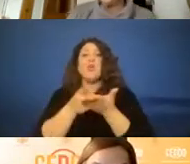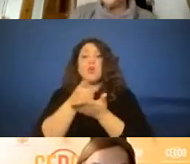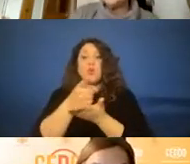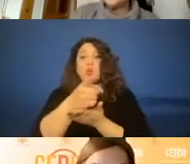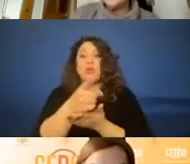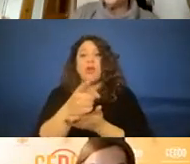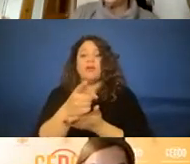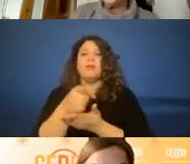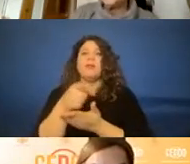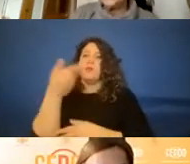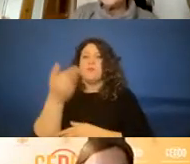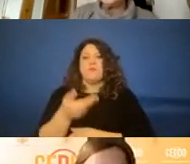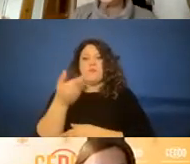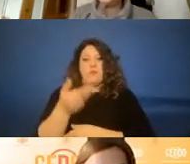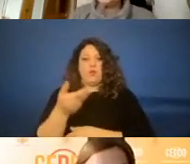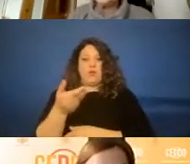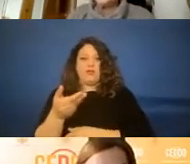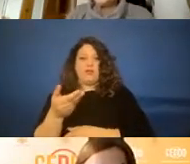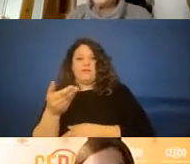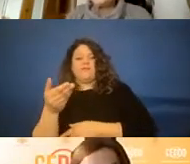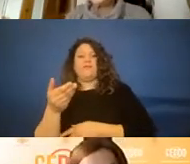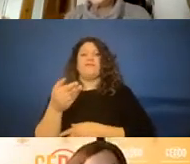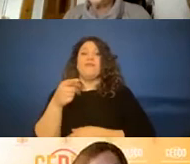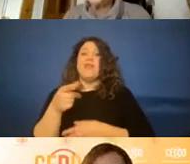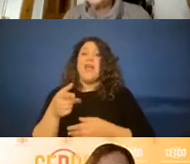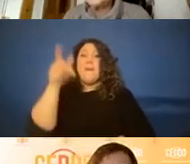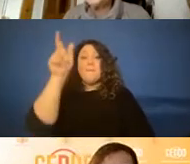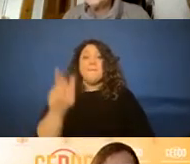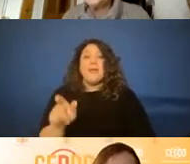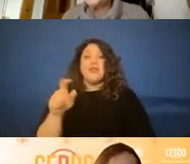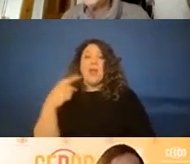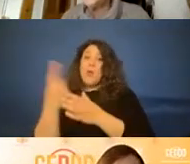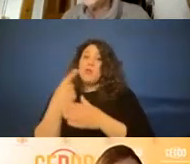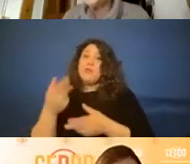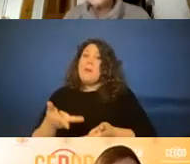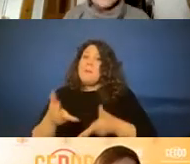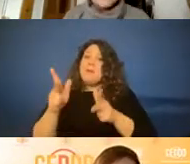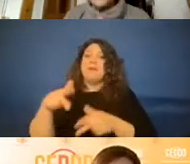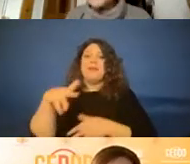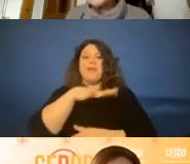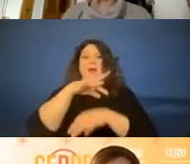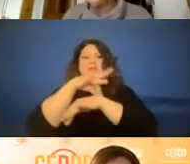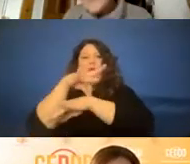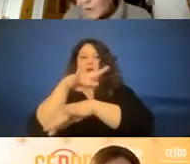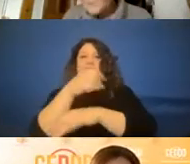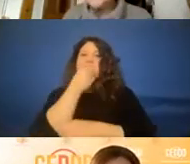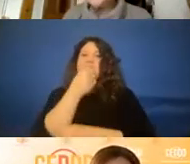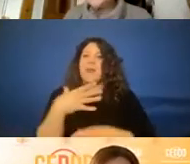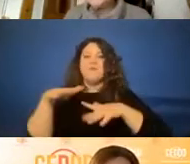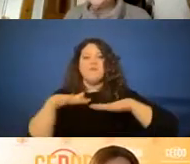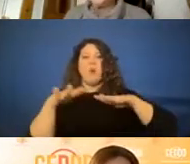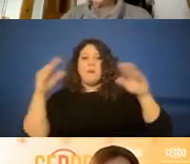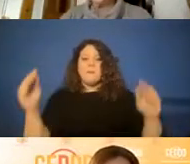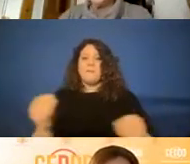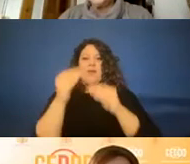teniendo en cuenta pulsiones, le permite a la persona orientarse bien en el espacio y moverse mejor en